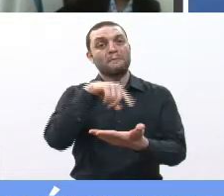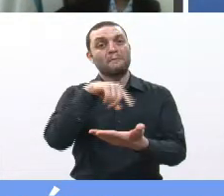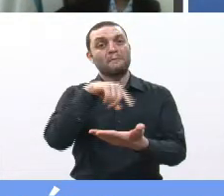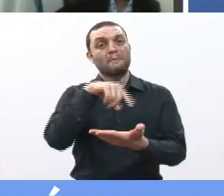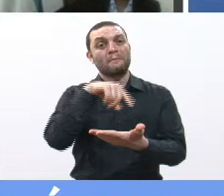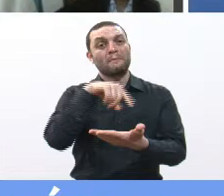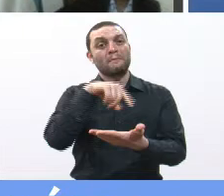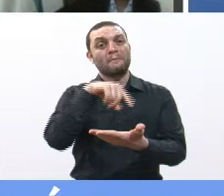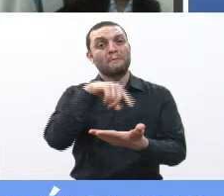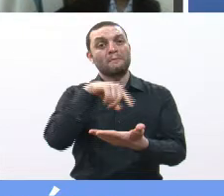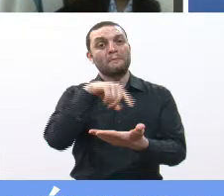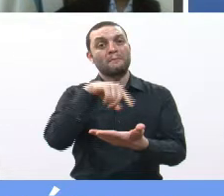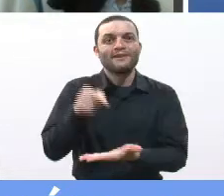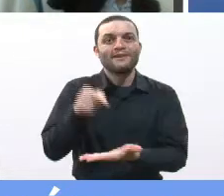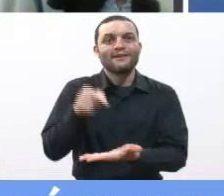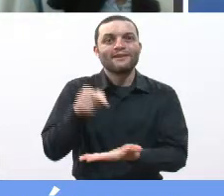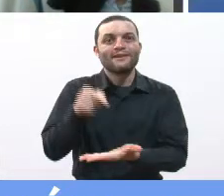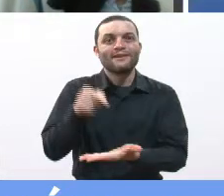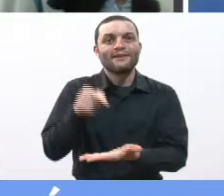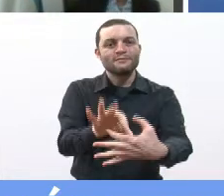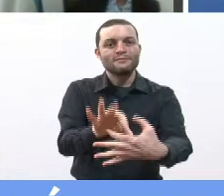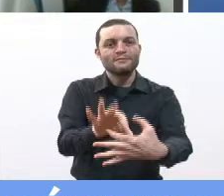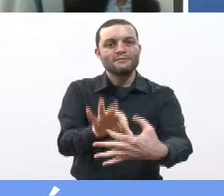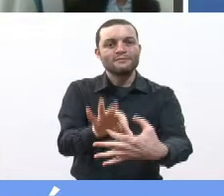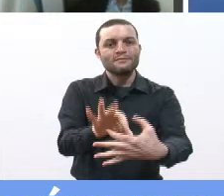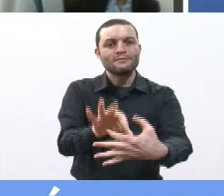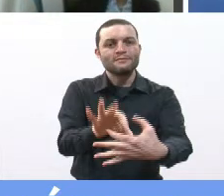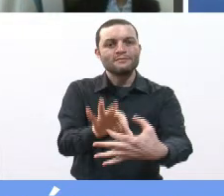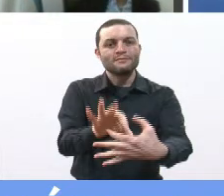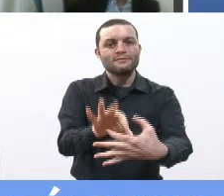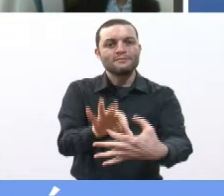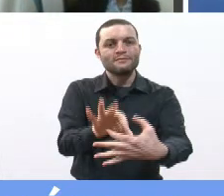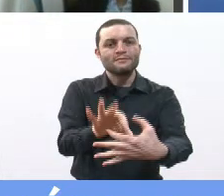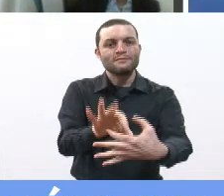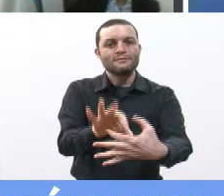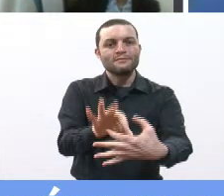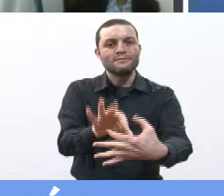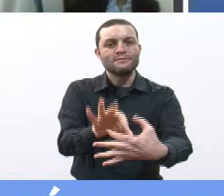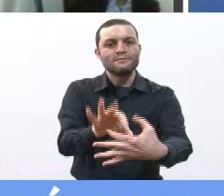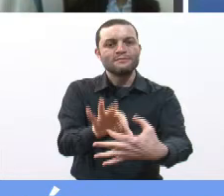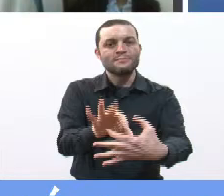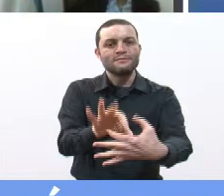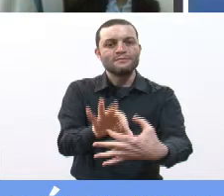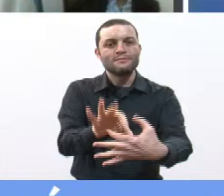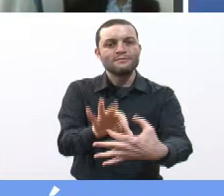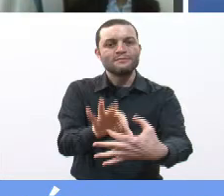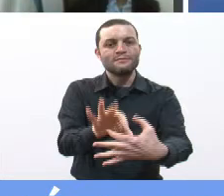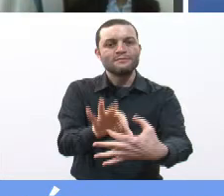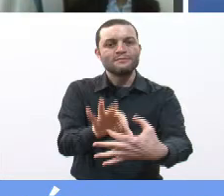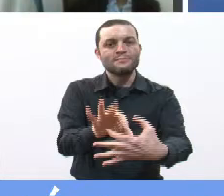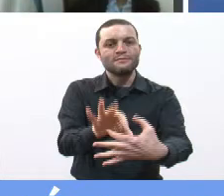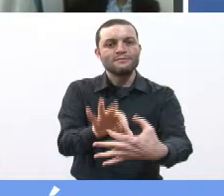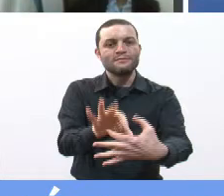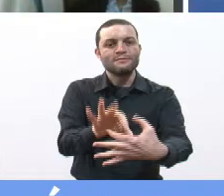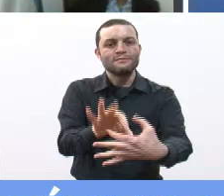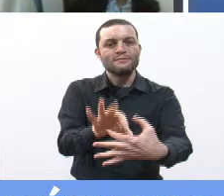afiliado a justicia llamada legítima, una organización militante kirchnerista,